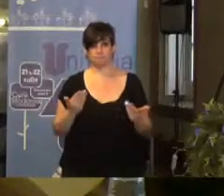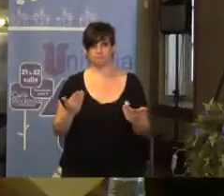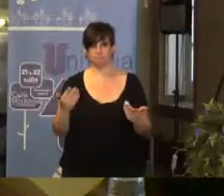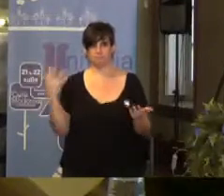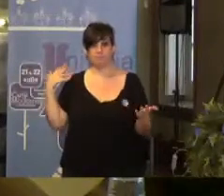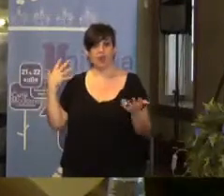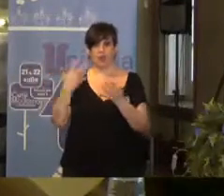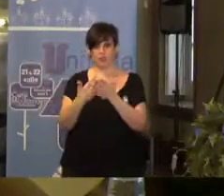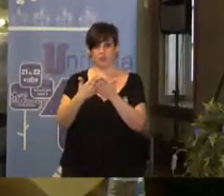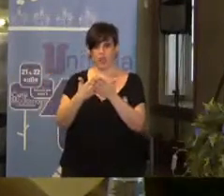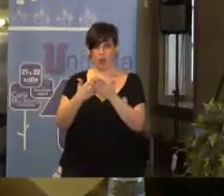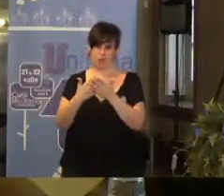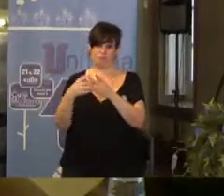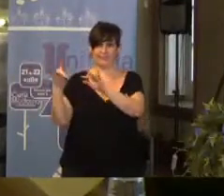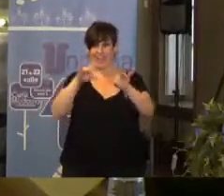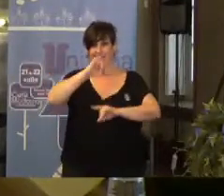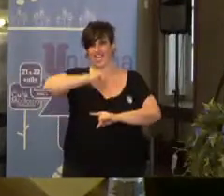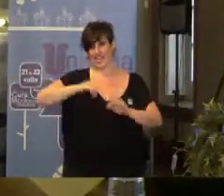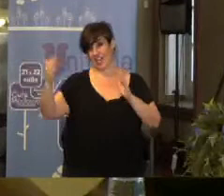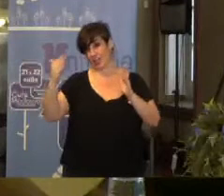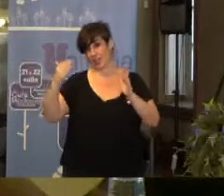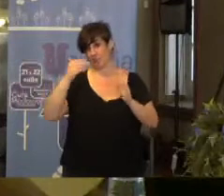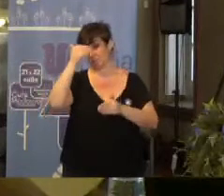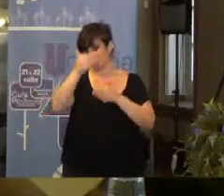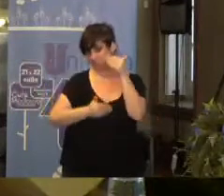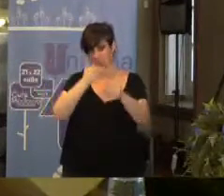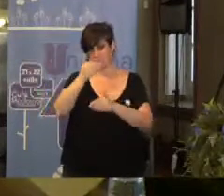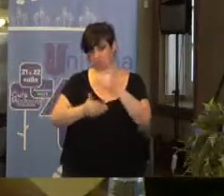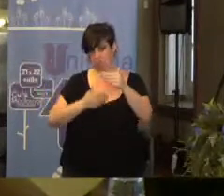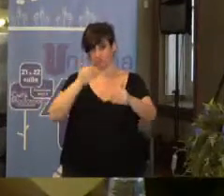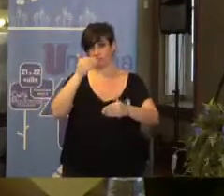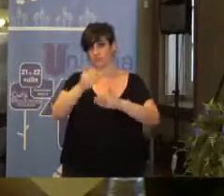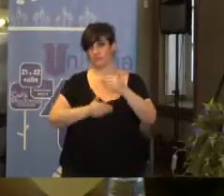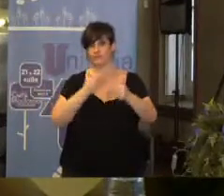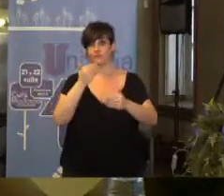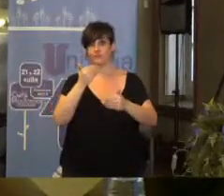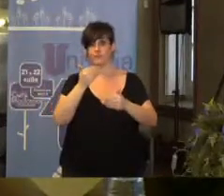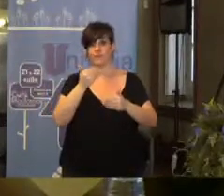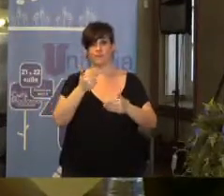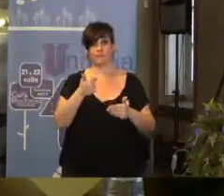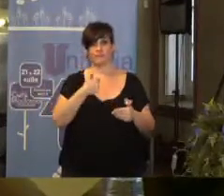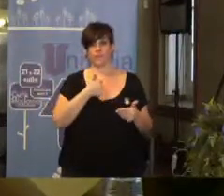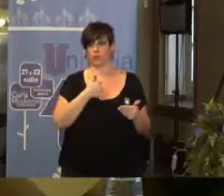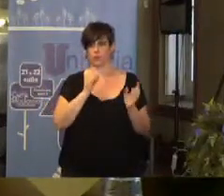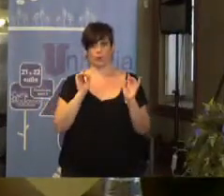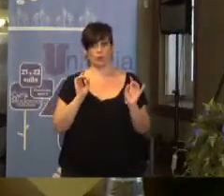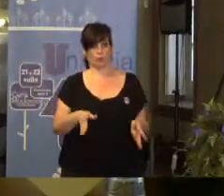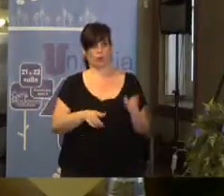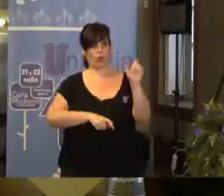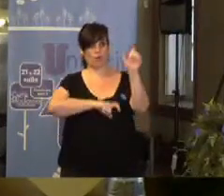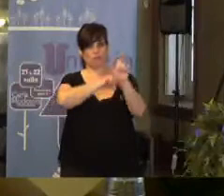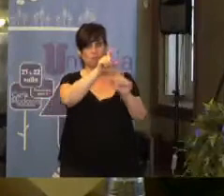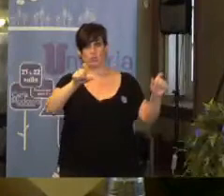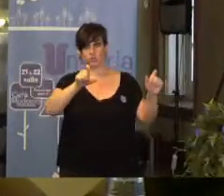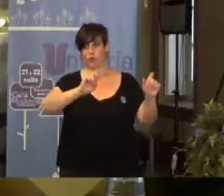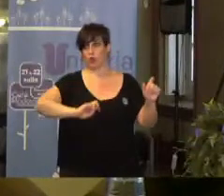se viviron dentro do nacionalismo, dende non hai moitos anos, pois eu, como moita outra xente da que